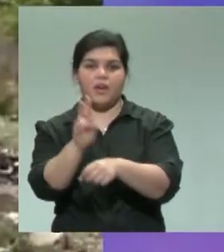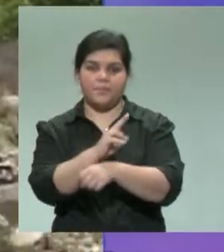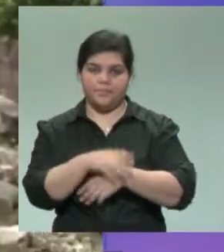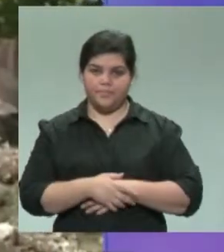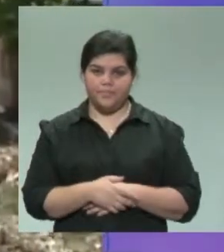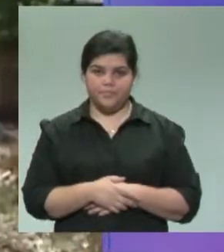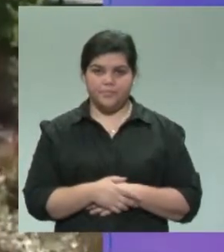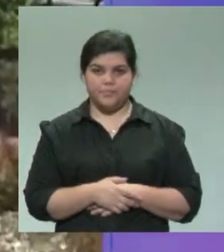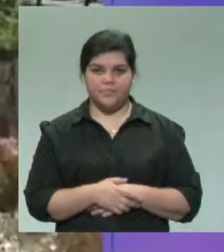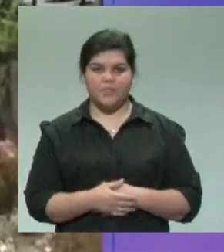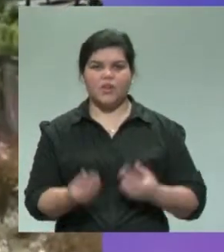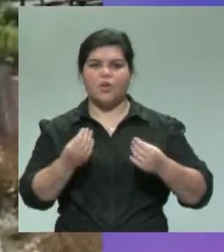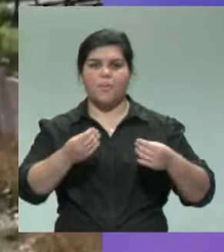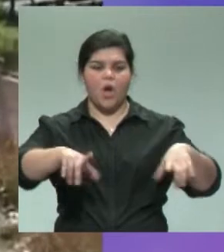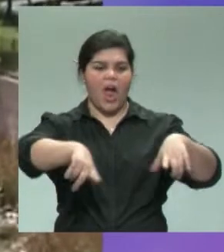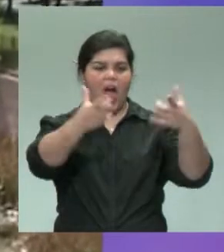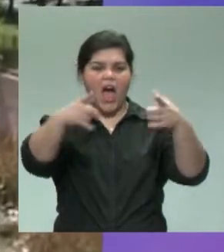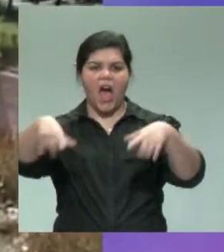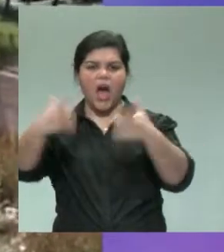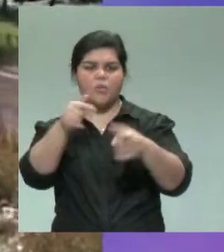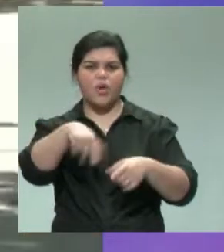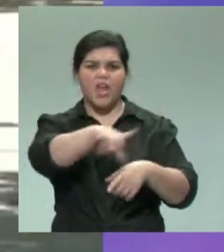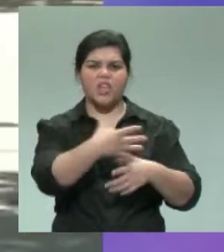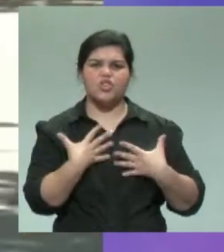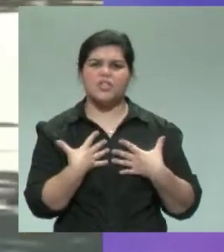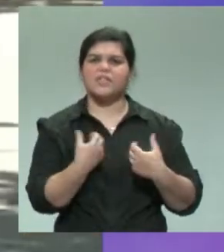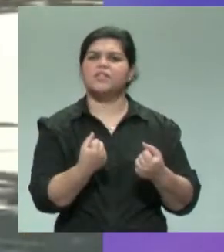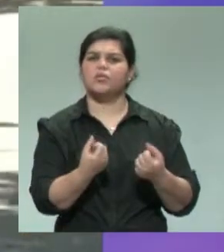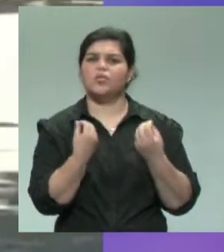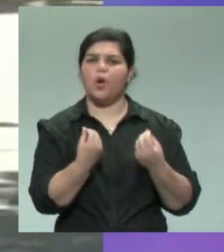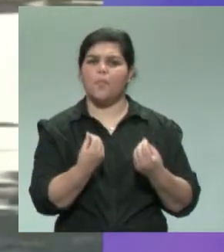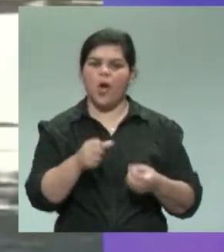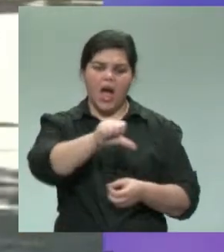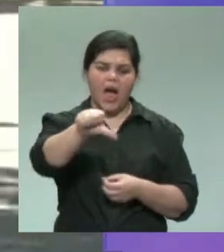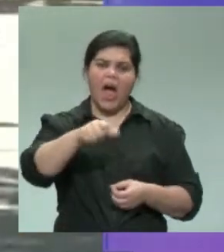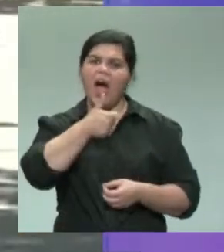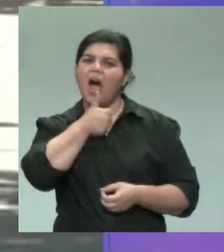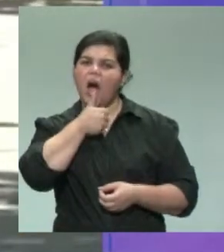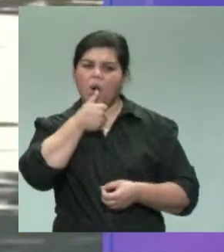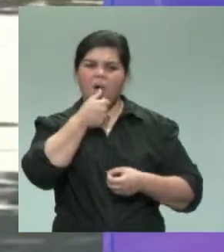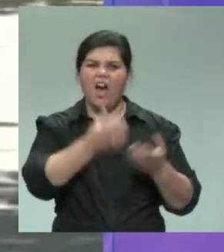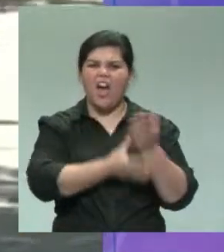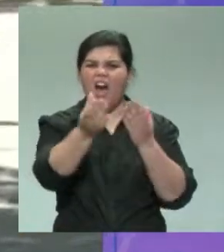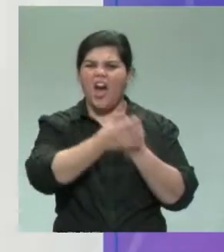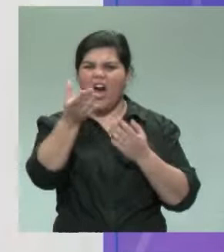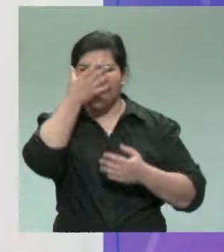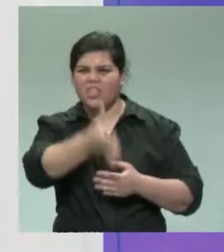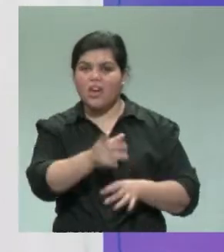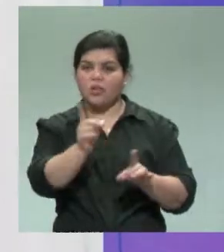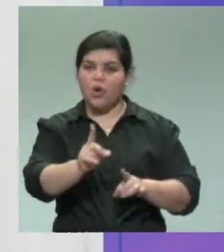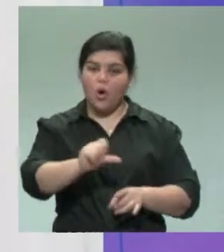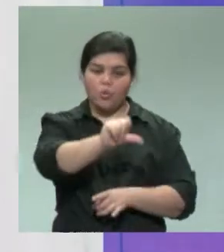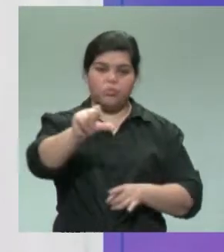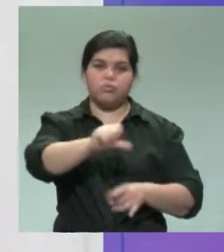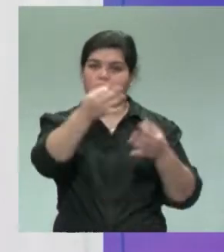cuenta la salud de los árboles, cómo regarlos sin desperdiciar agua. Todo esto generando una